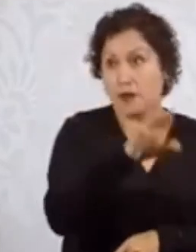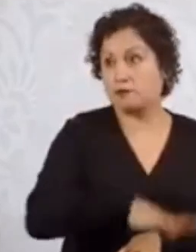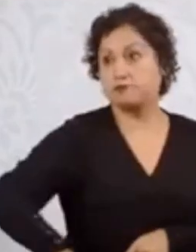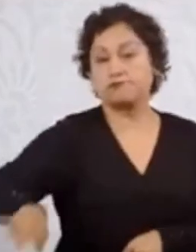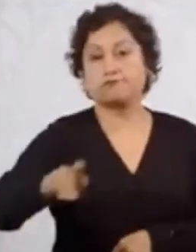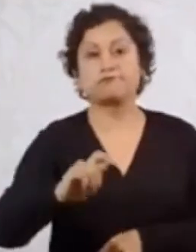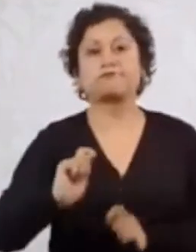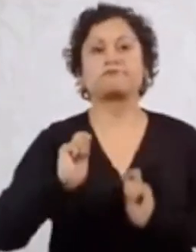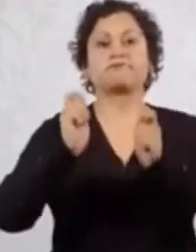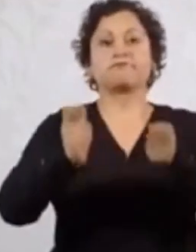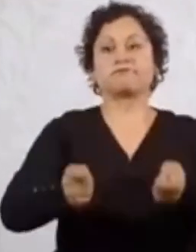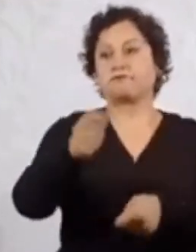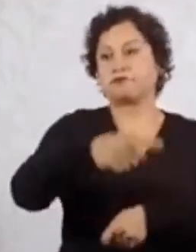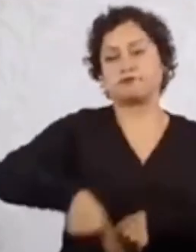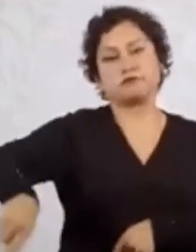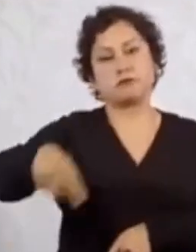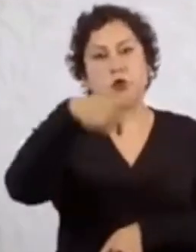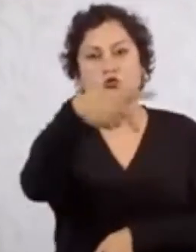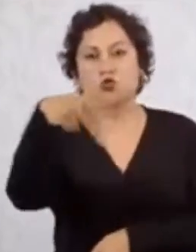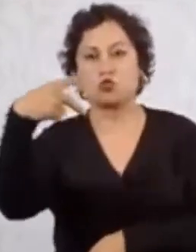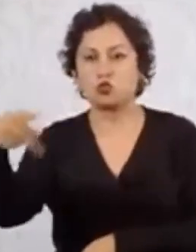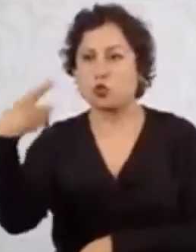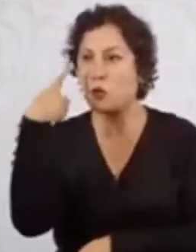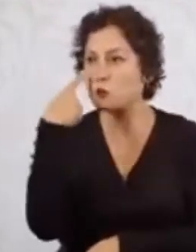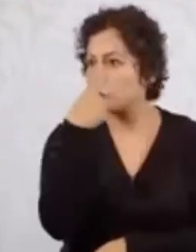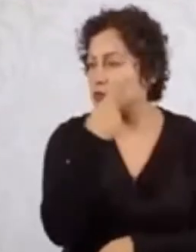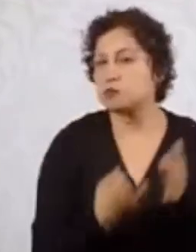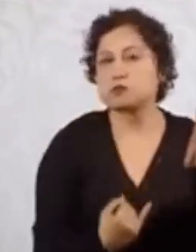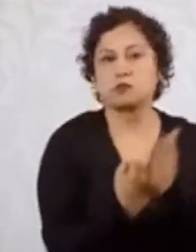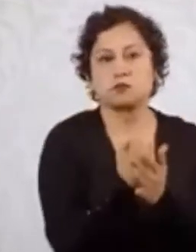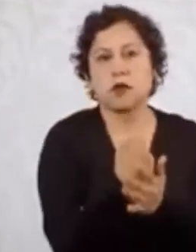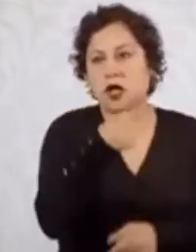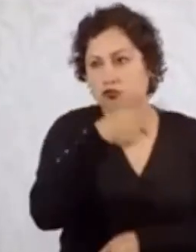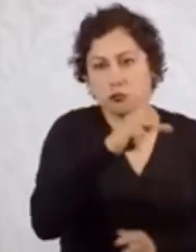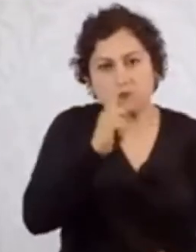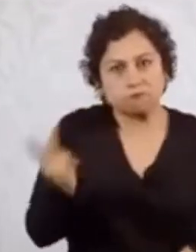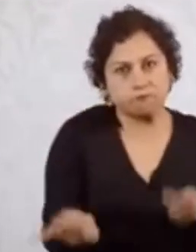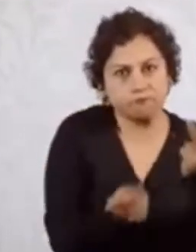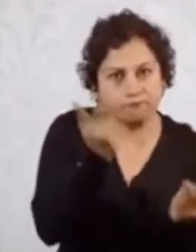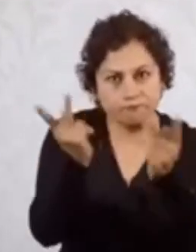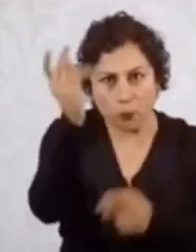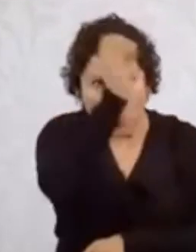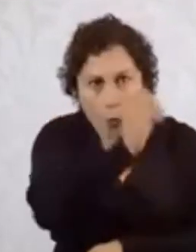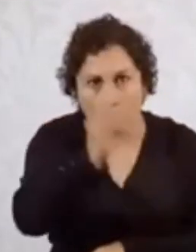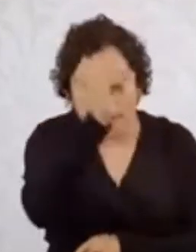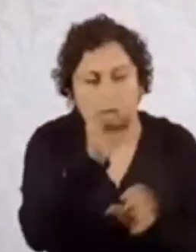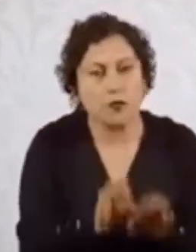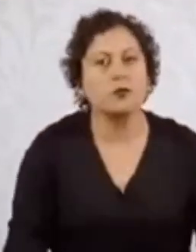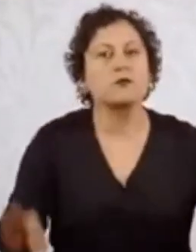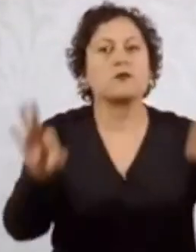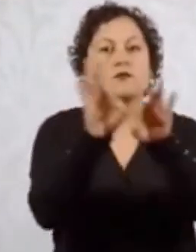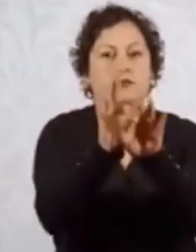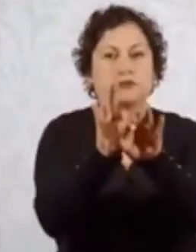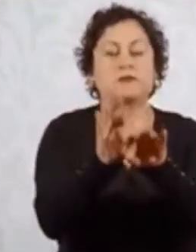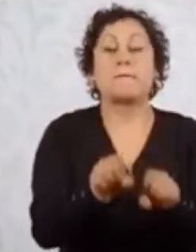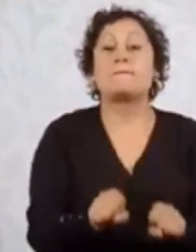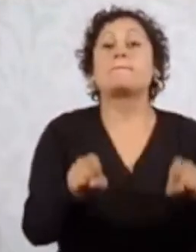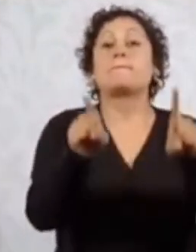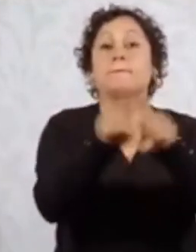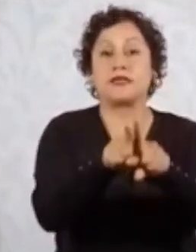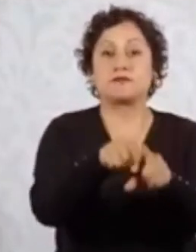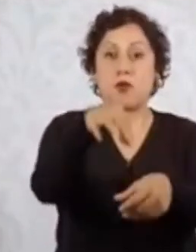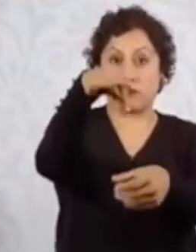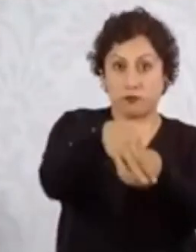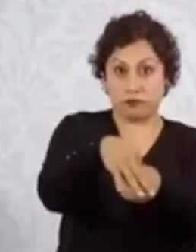una población que está envejeciendo, a pesar de que somos una nación que todavía tiene la pirámide